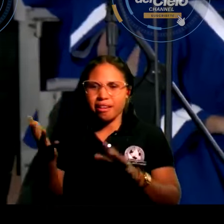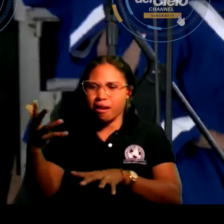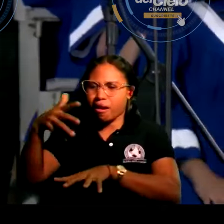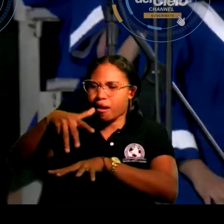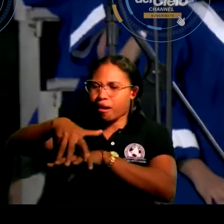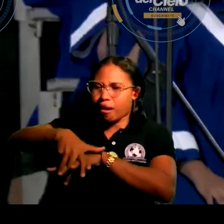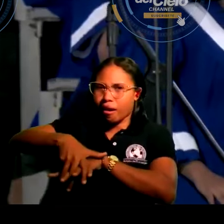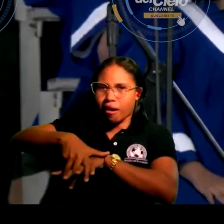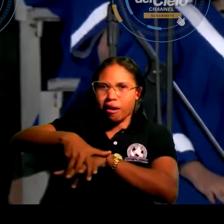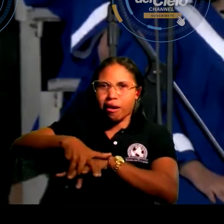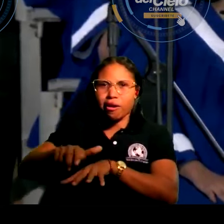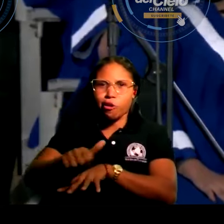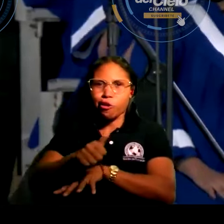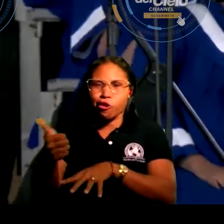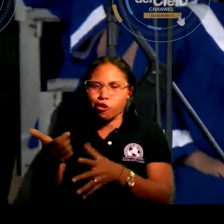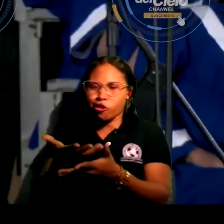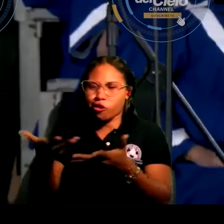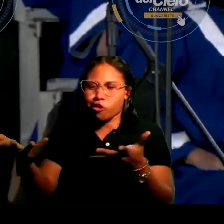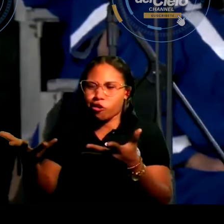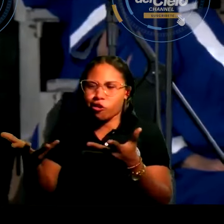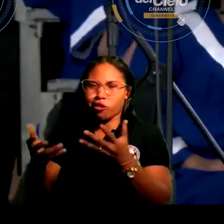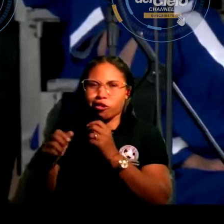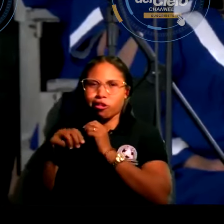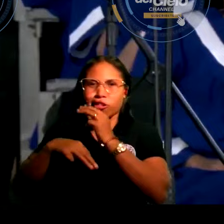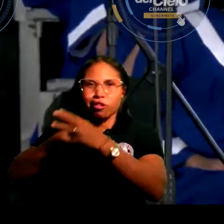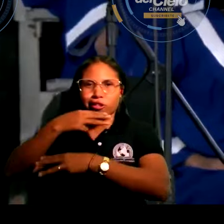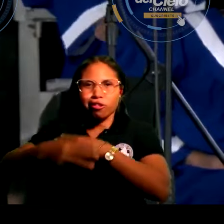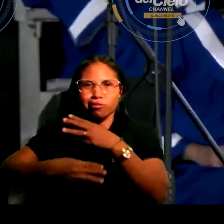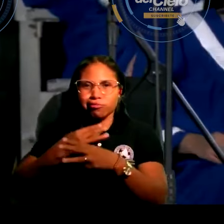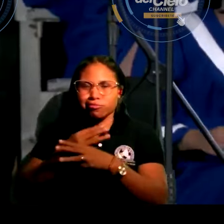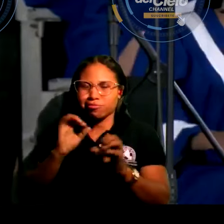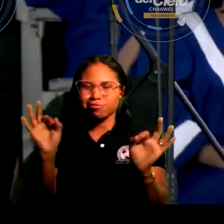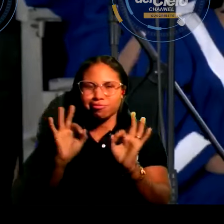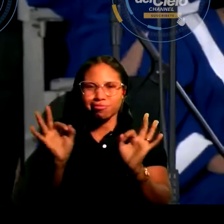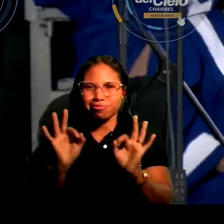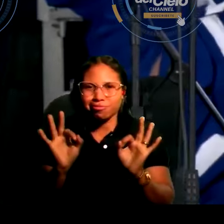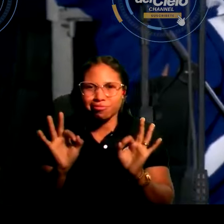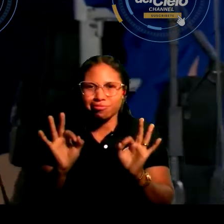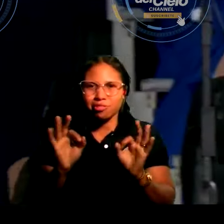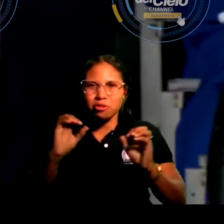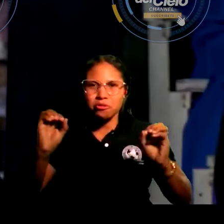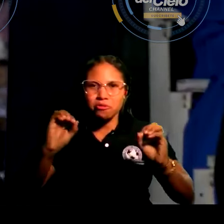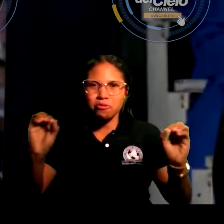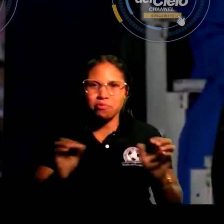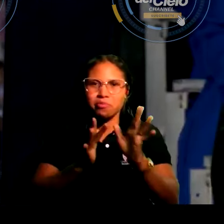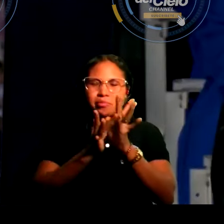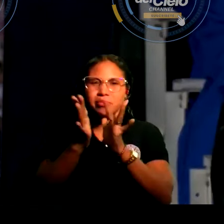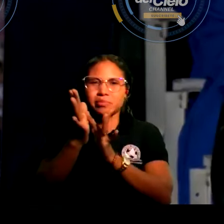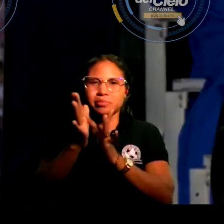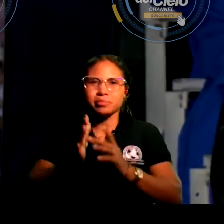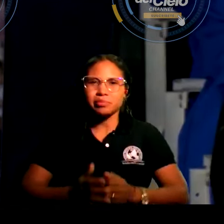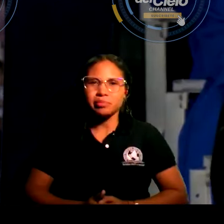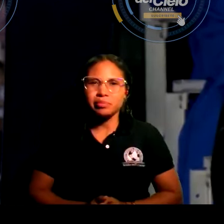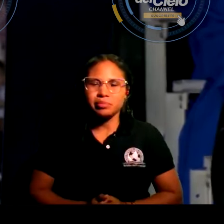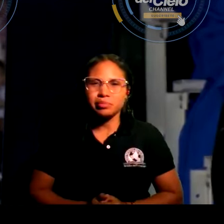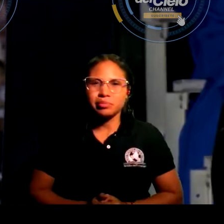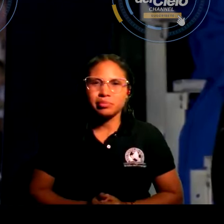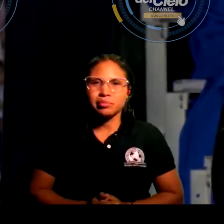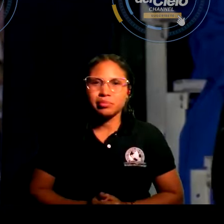No le mezcle. Gloria al Señor. Gloria al Señor. Y el